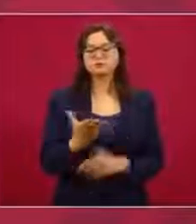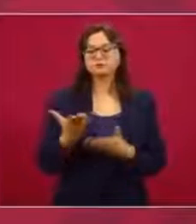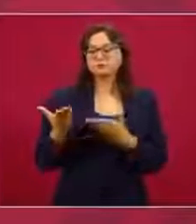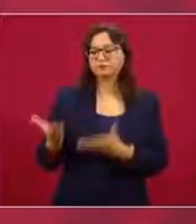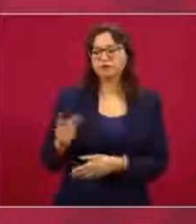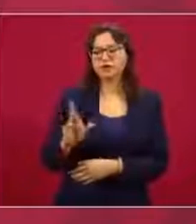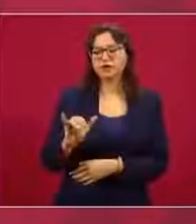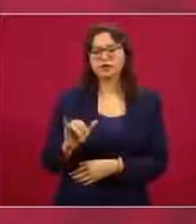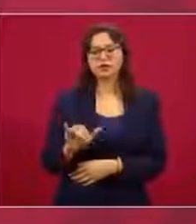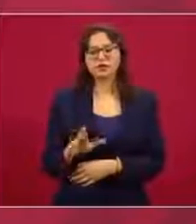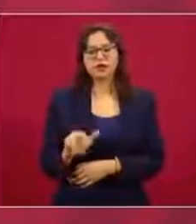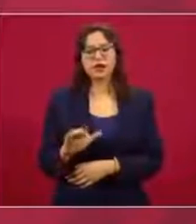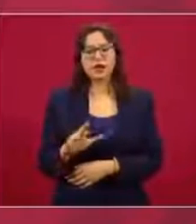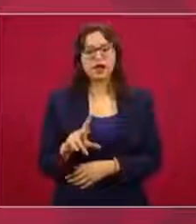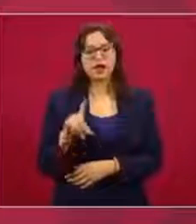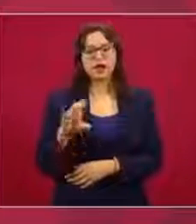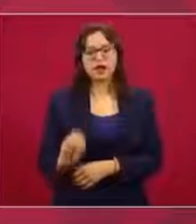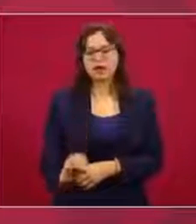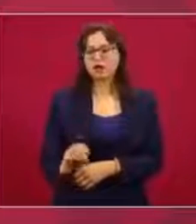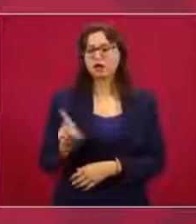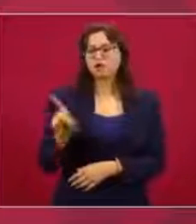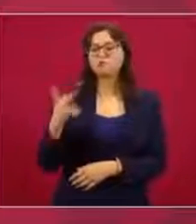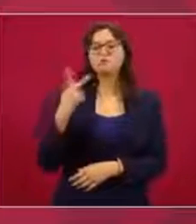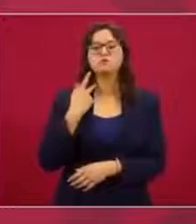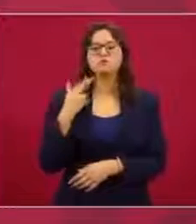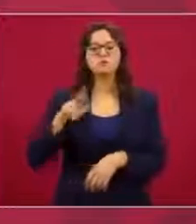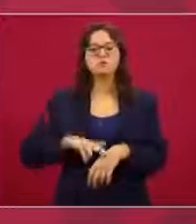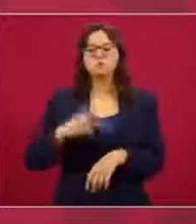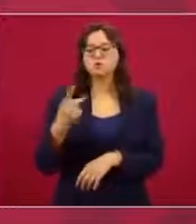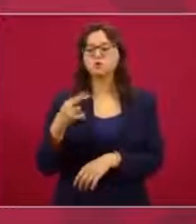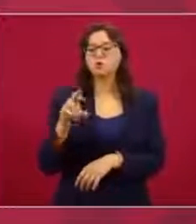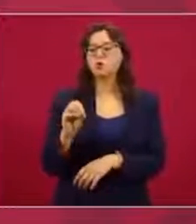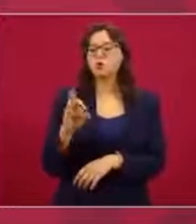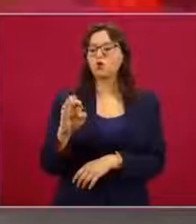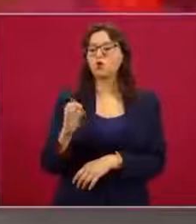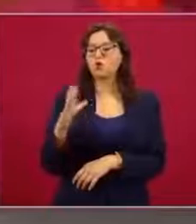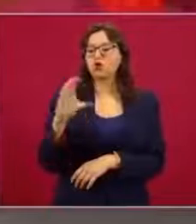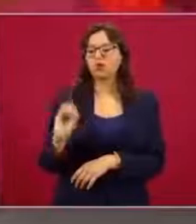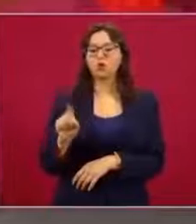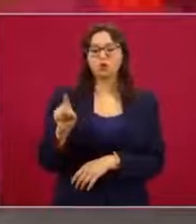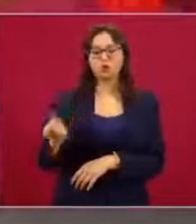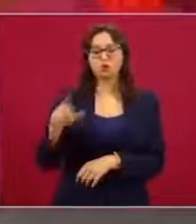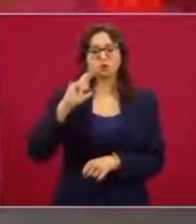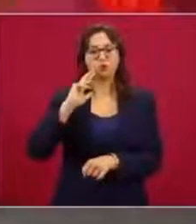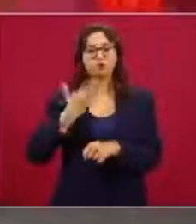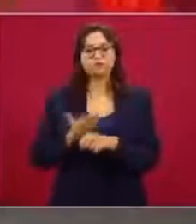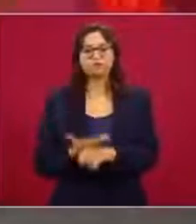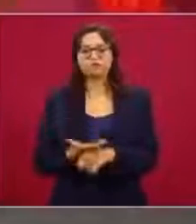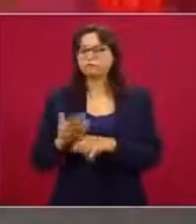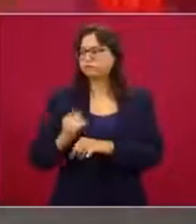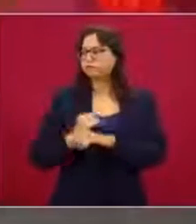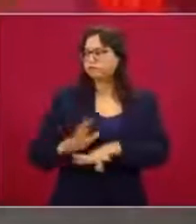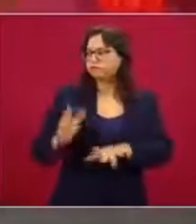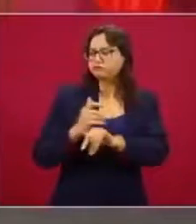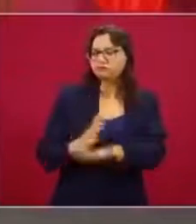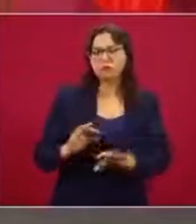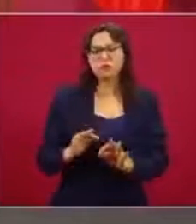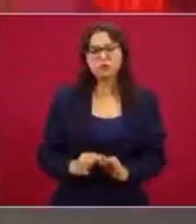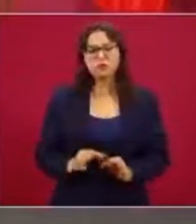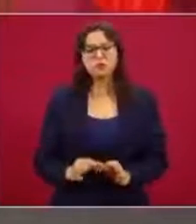ricardo sheffield y procurador federal del consumidor ellos hacen constantemente